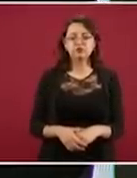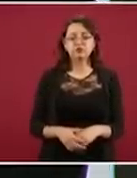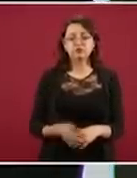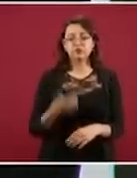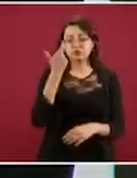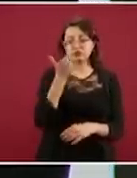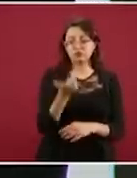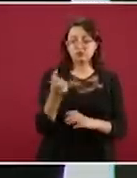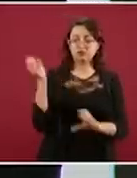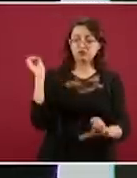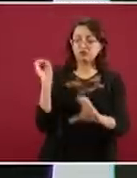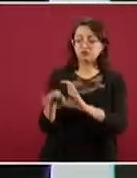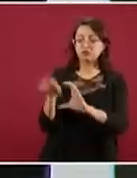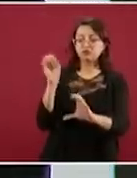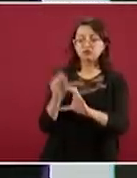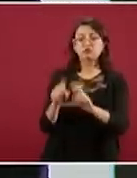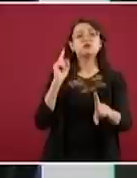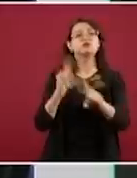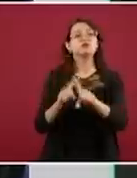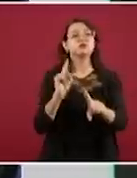directo a la gente.